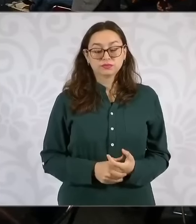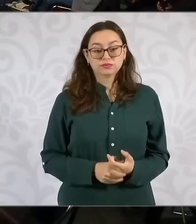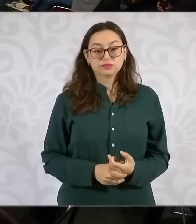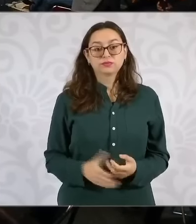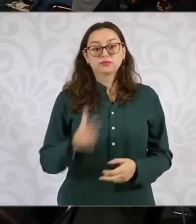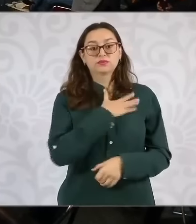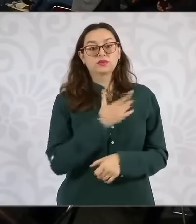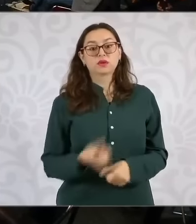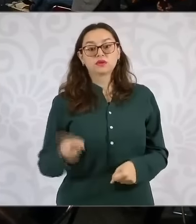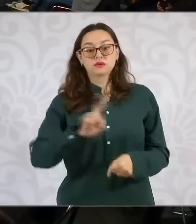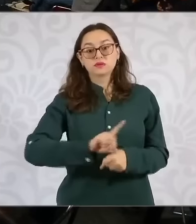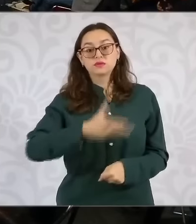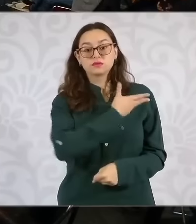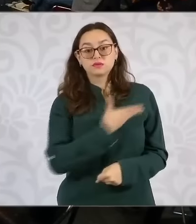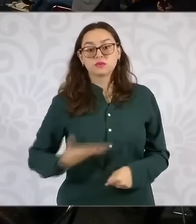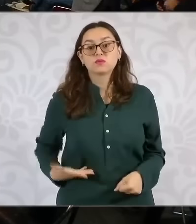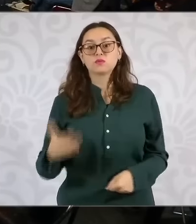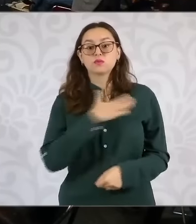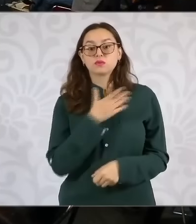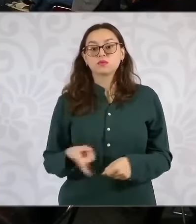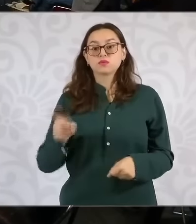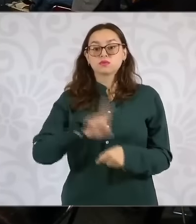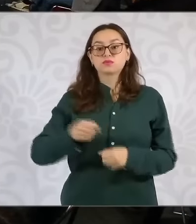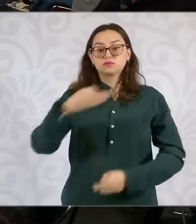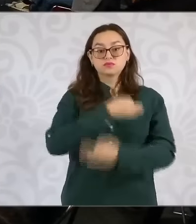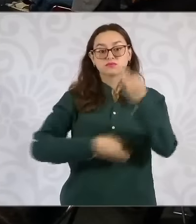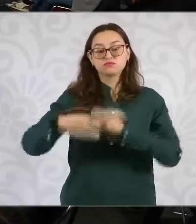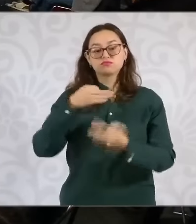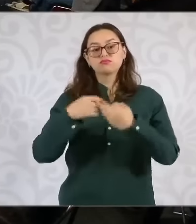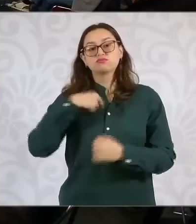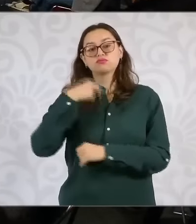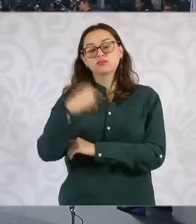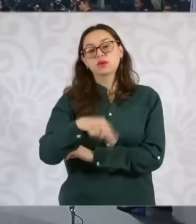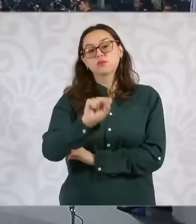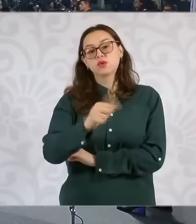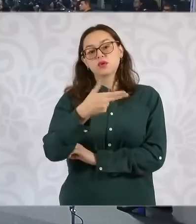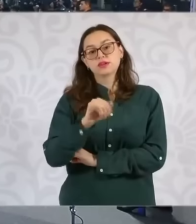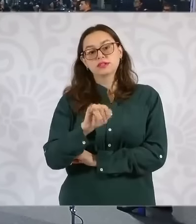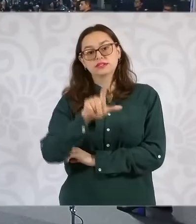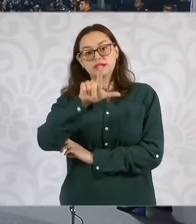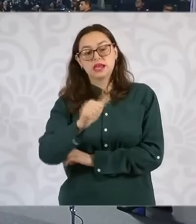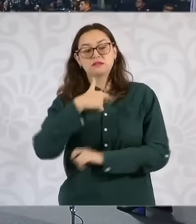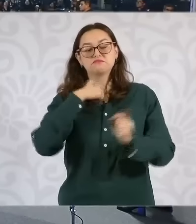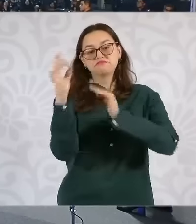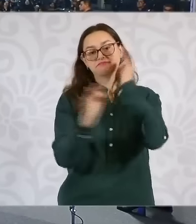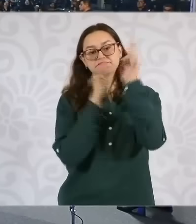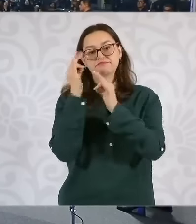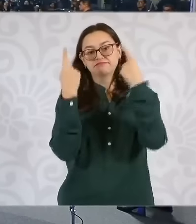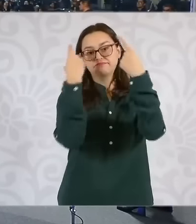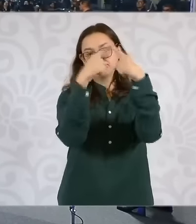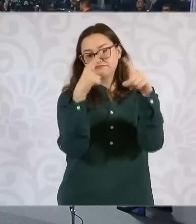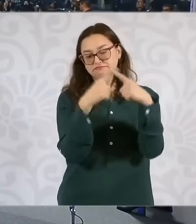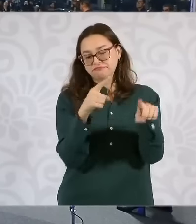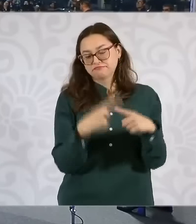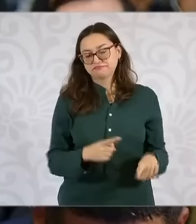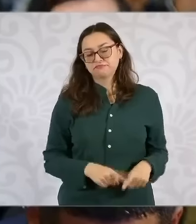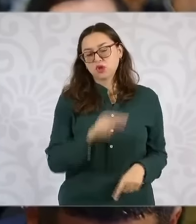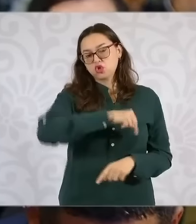Buenos días, presidenta. Buenos días a todos. Shaila Rosagel, corresponsal de Grupo Gil y el Imparcial de Sonora, La Crónica de Mexicali y Frontera de